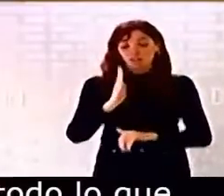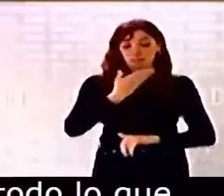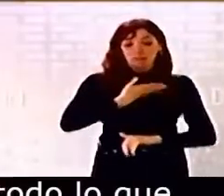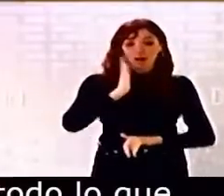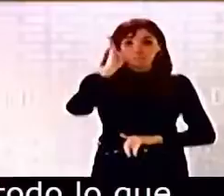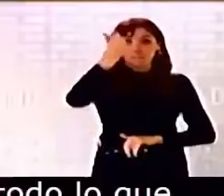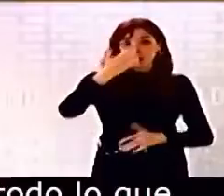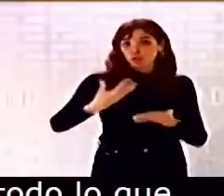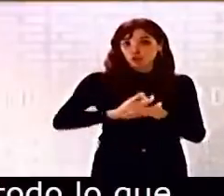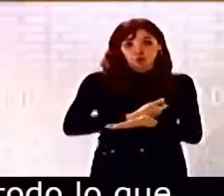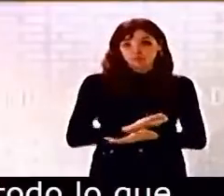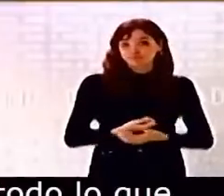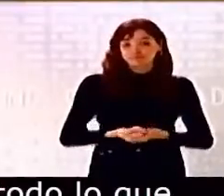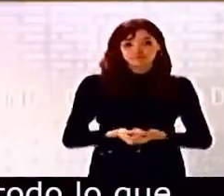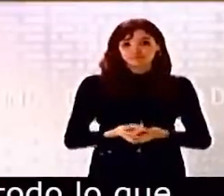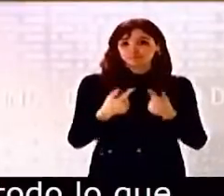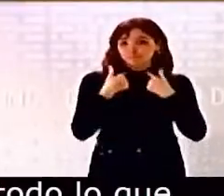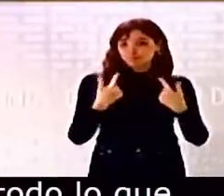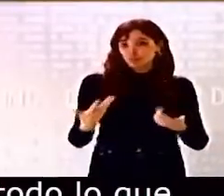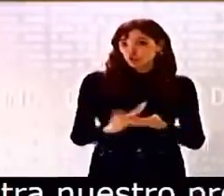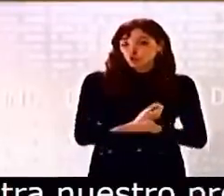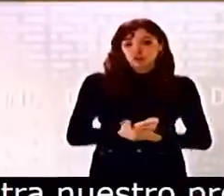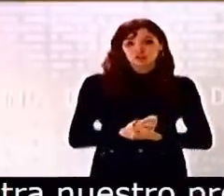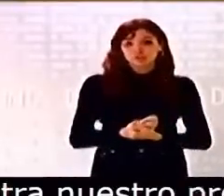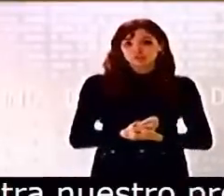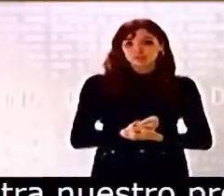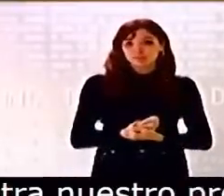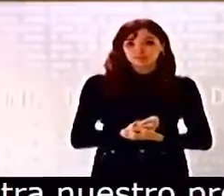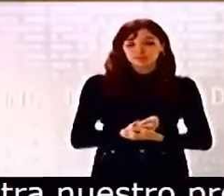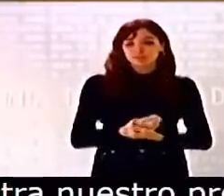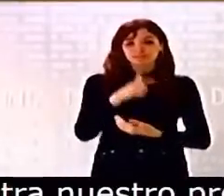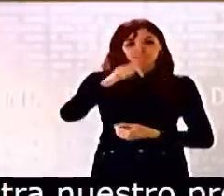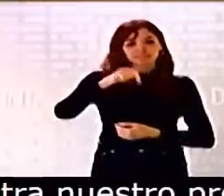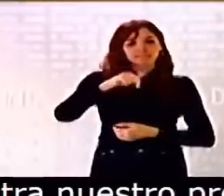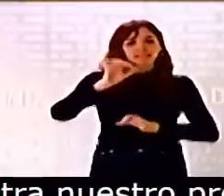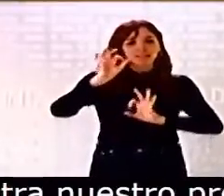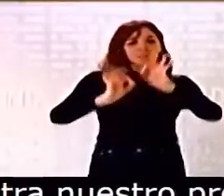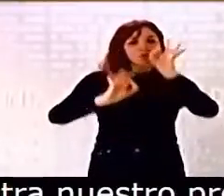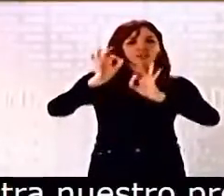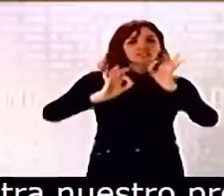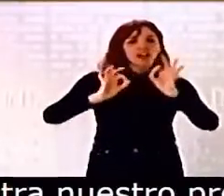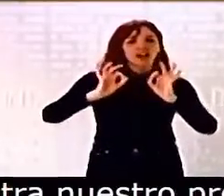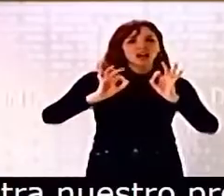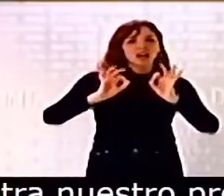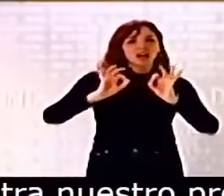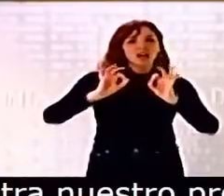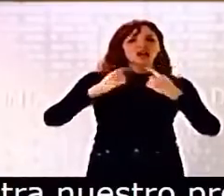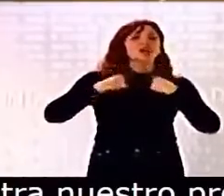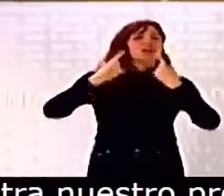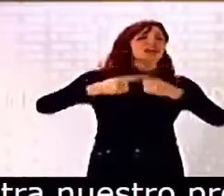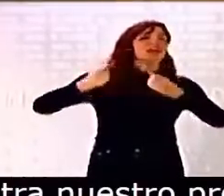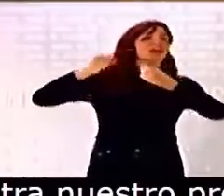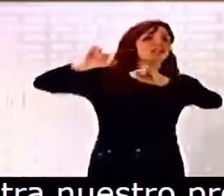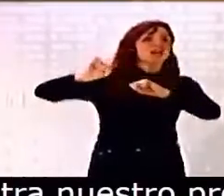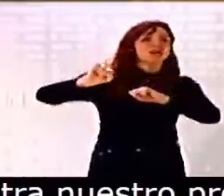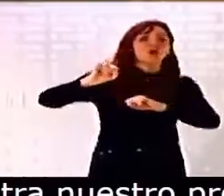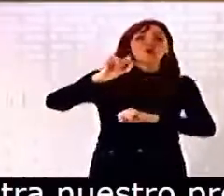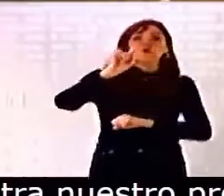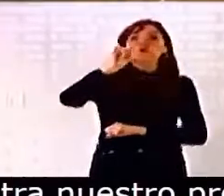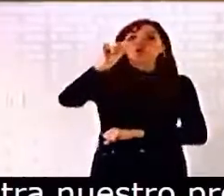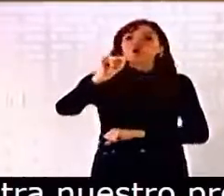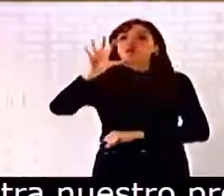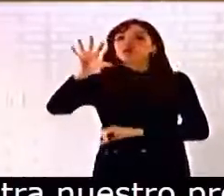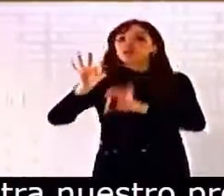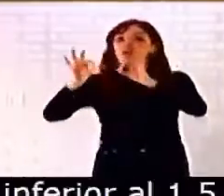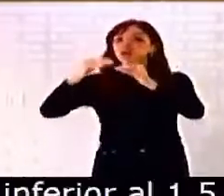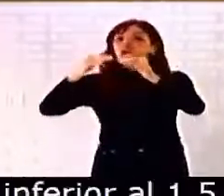propio tejado. Tenemos una tasa de rechazo en Extremadura inferior al 1,5% de vacunas.